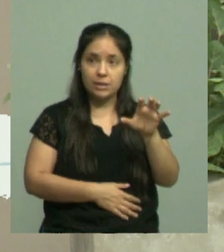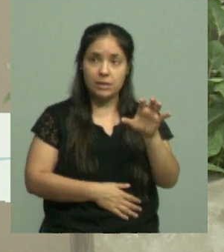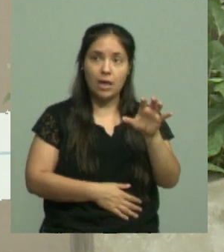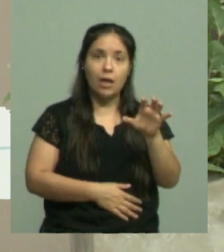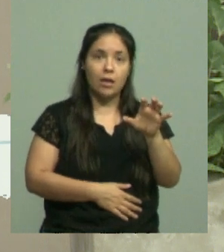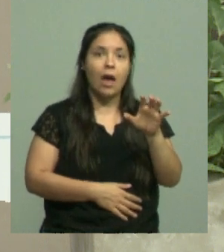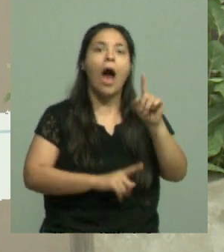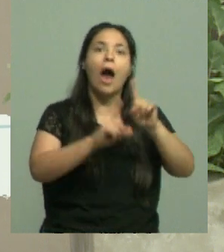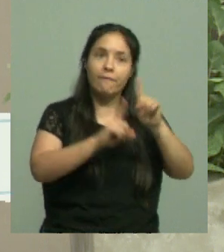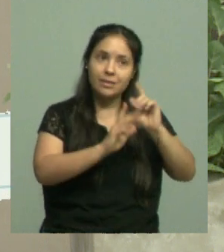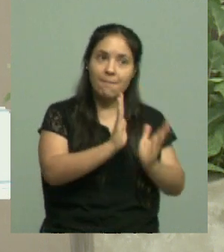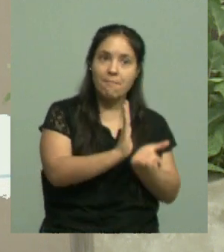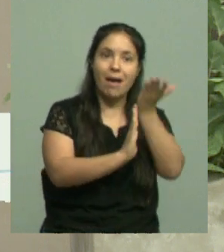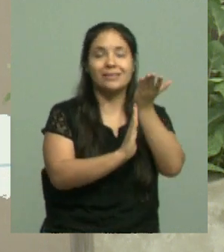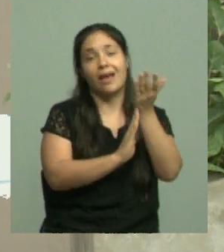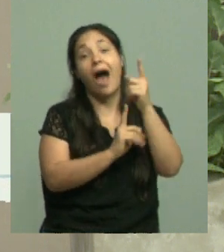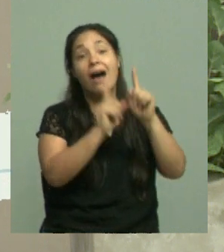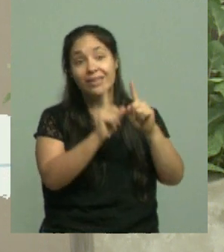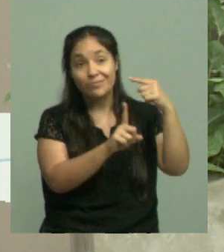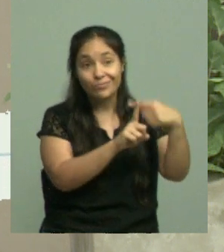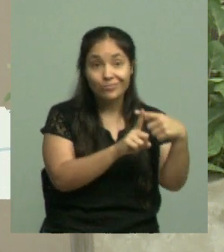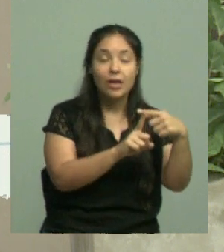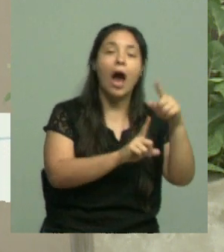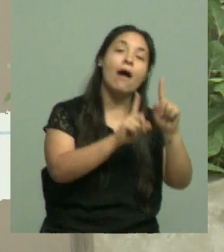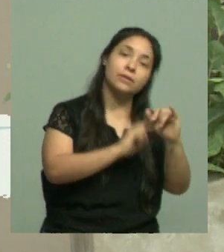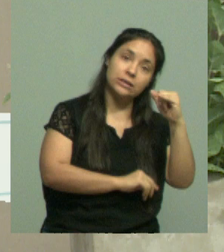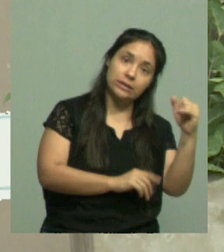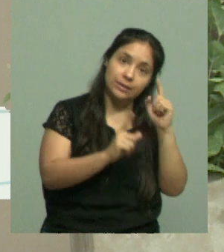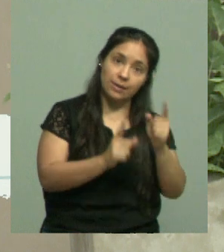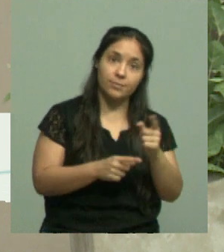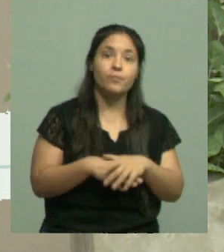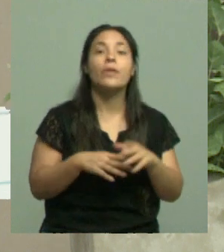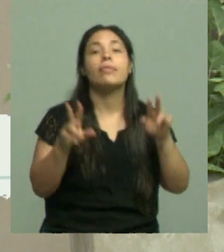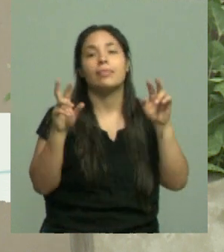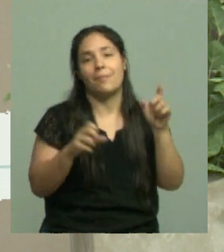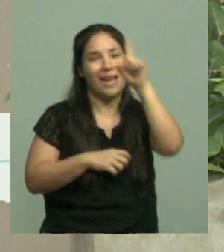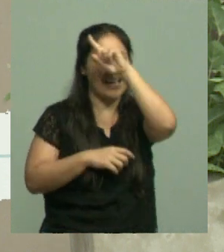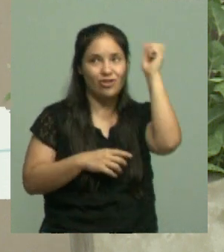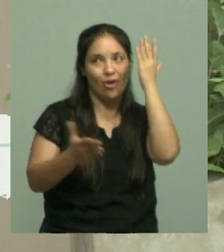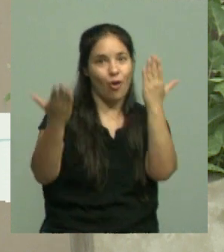poco mayor, para bien y para mal, respecto del promedio nacional.